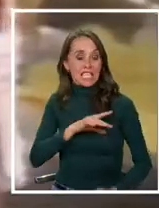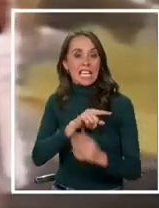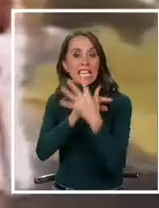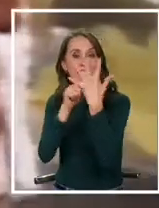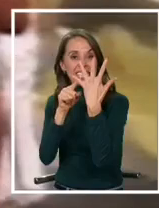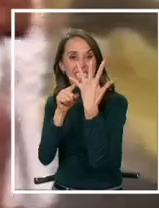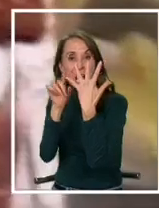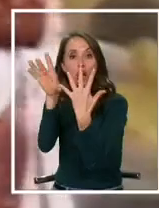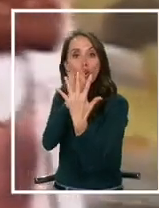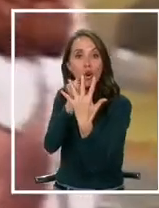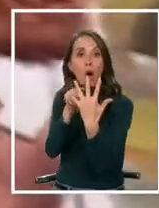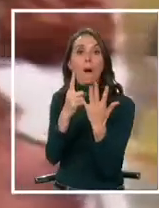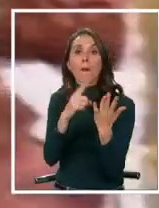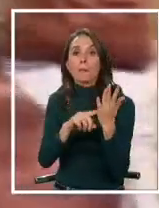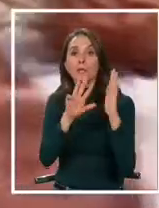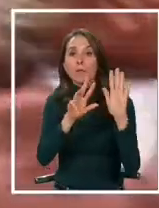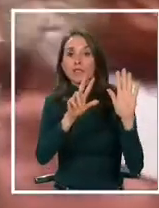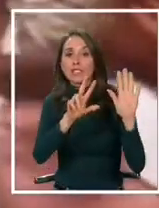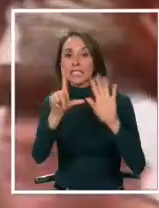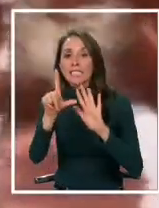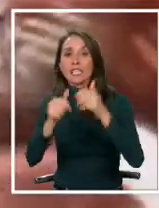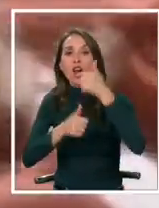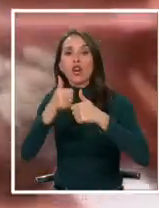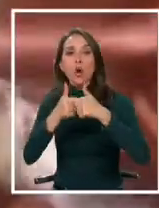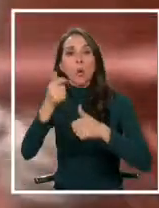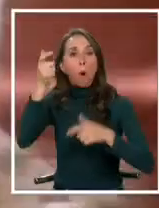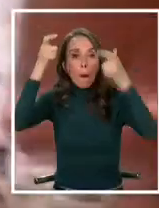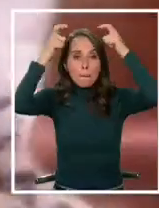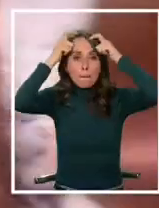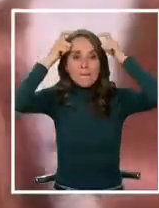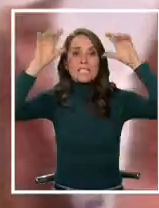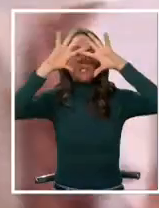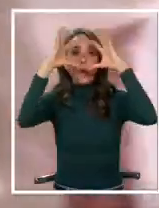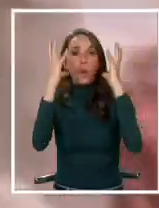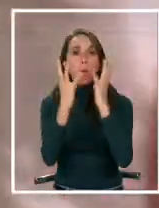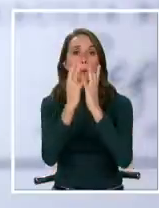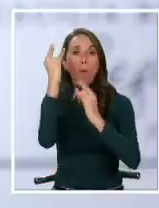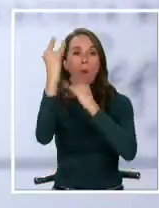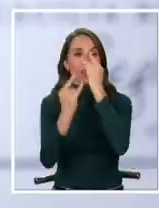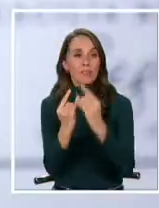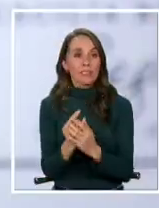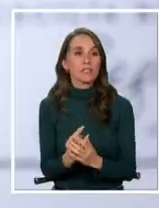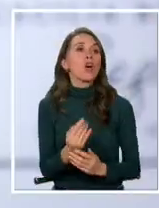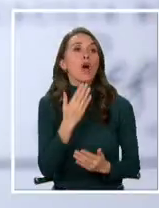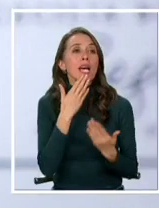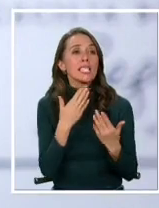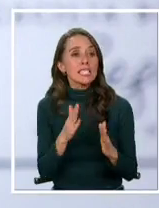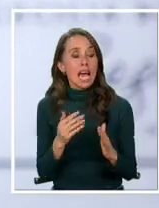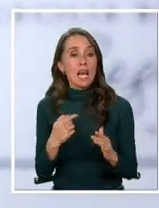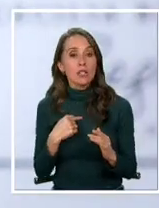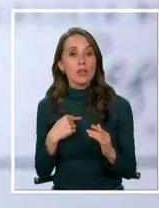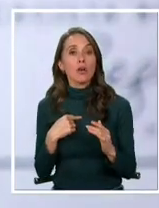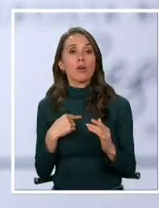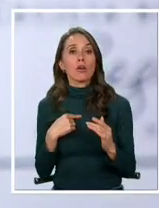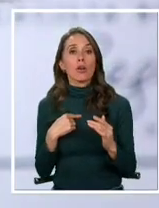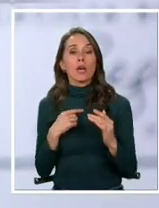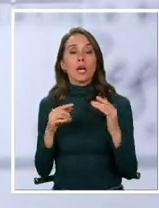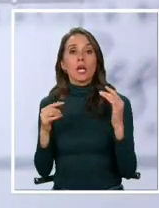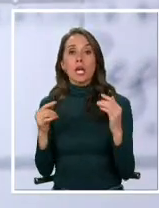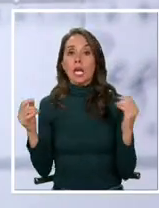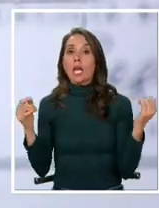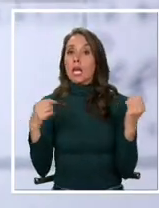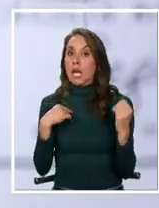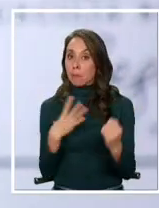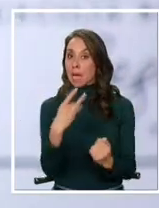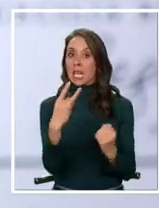versión 1987 del concurso Miss Universo porque cuando ya llegué ahí Es más cuando ya quedé entre las